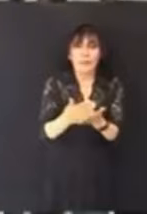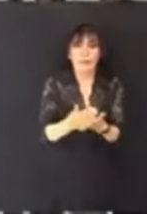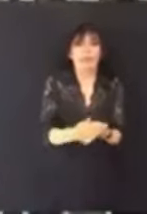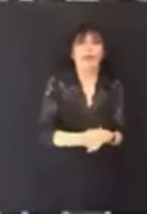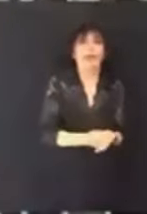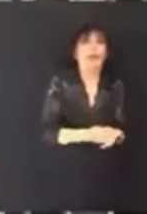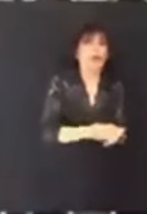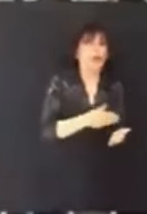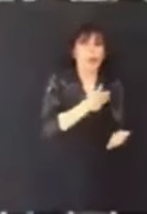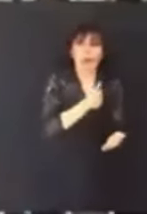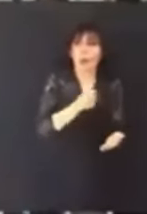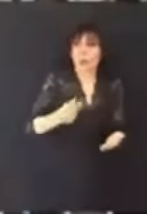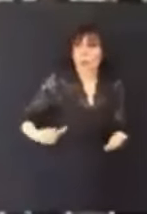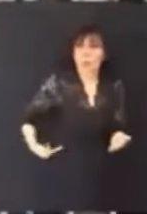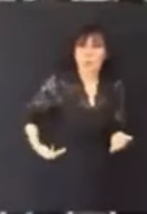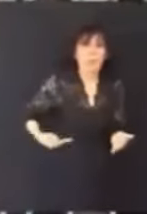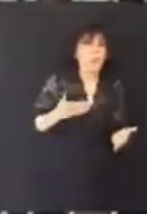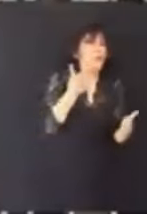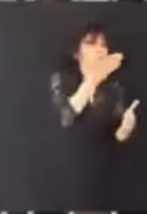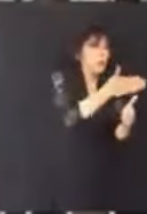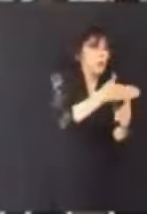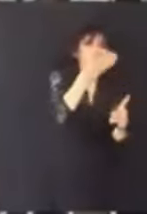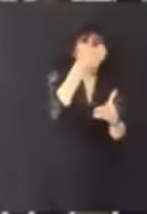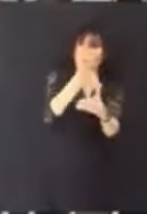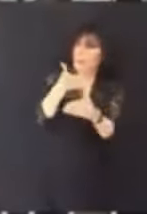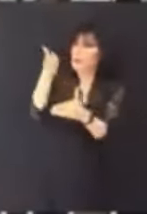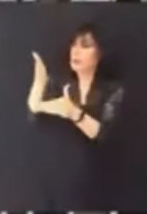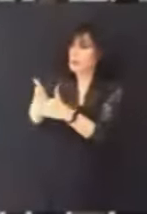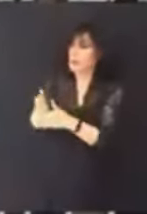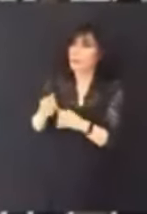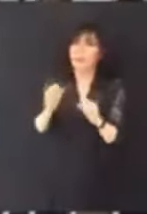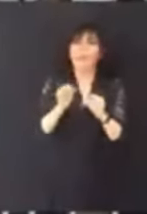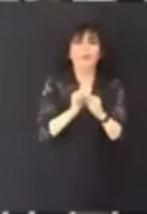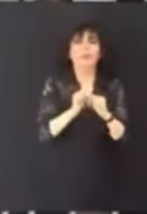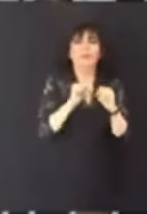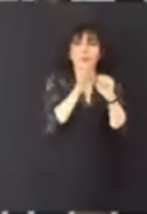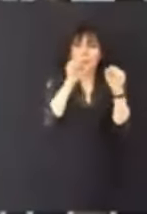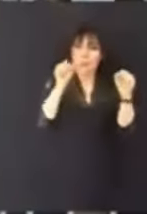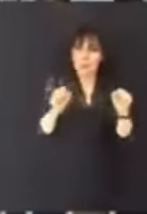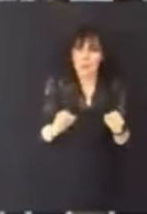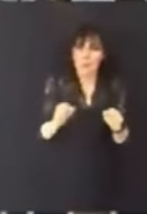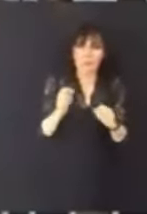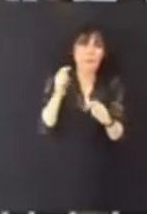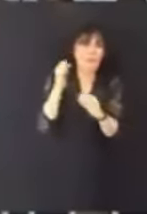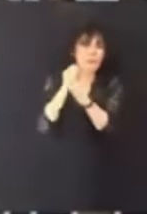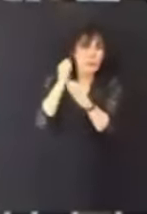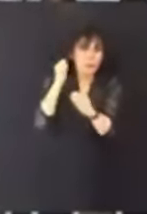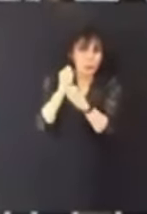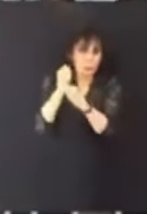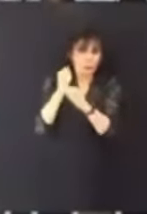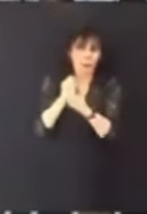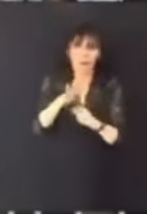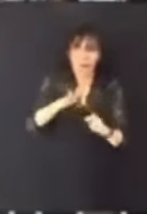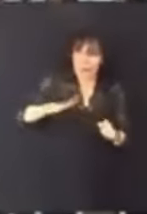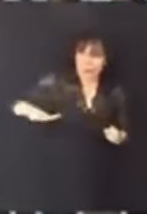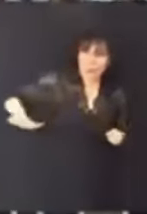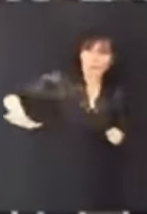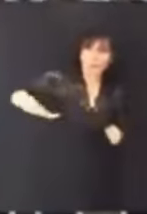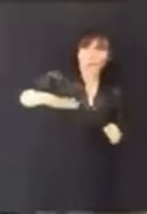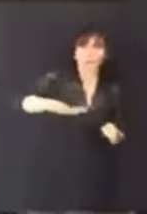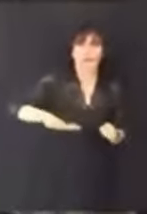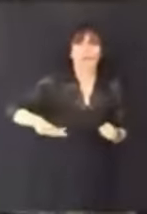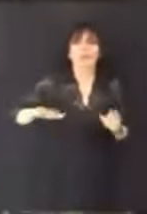municipios. Entonces vamos a hacer un sistema de transporte alrededor del Aeropuerto Internacional Felipe